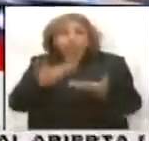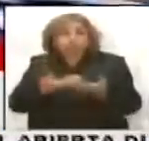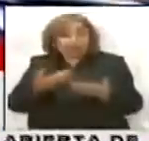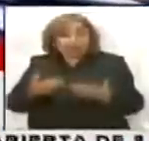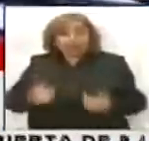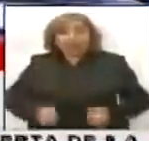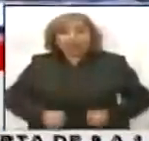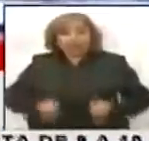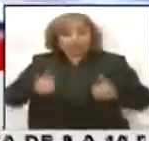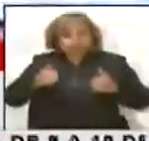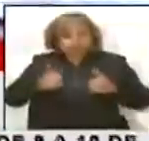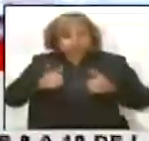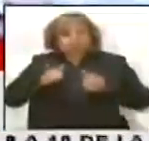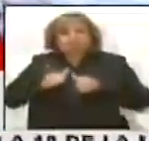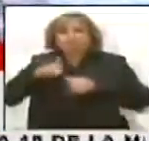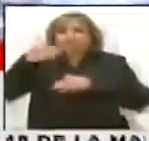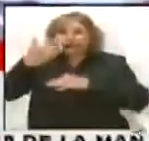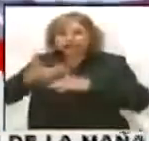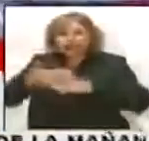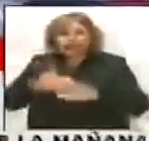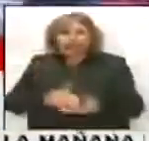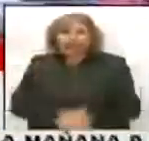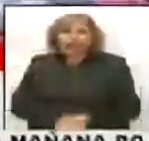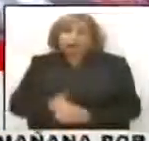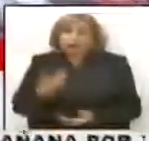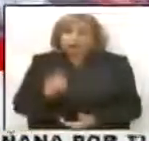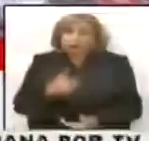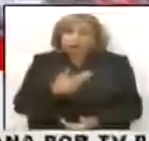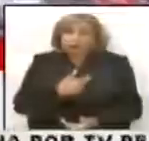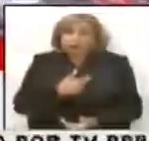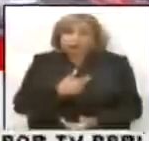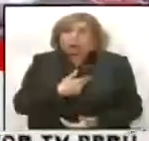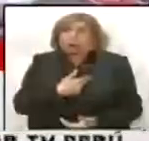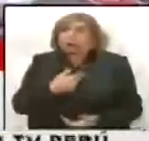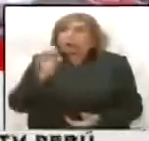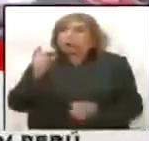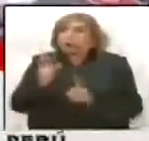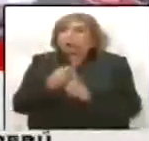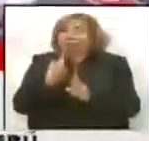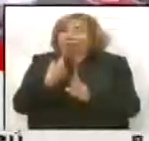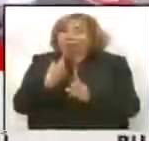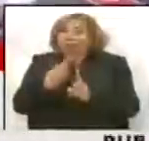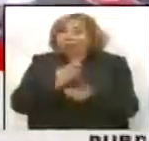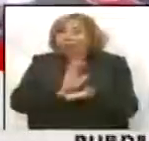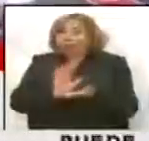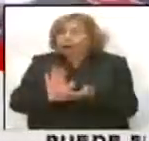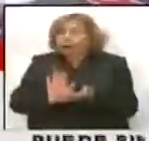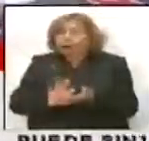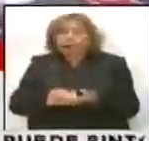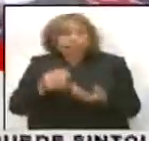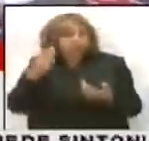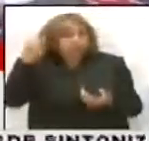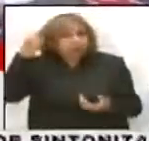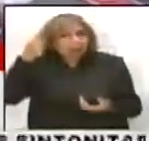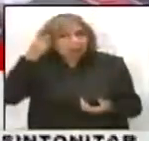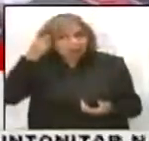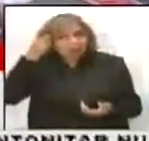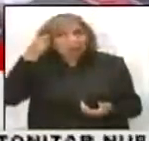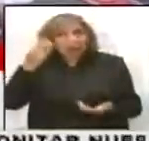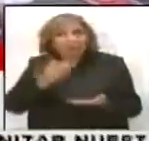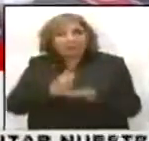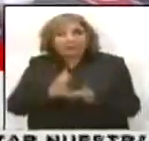en el país es pasar la página. Nosotros y nosotras somos los primeros que estamos en contra en esa, de esa política de pasar la